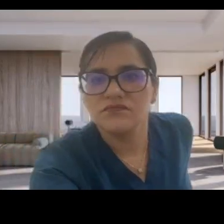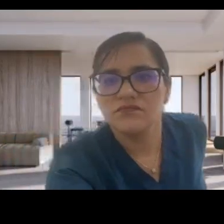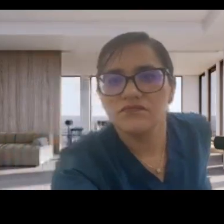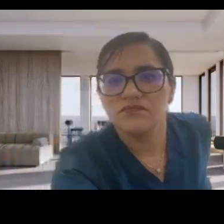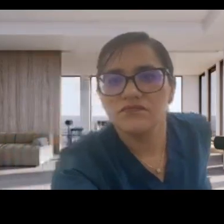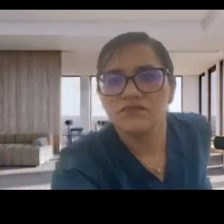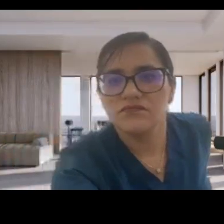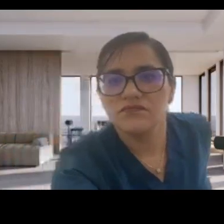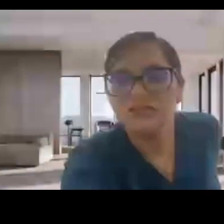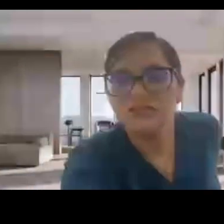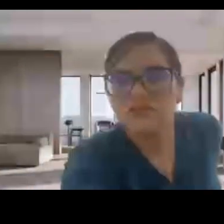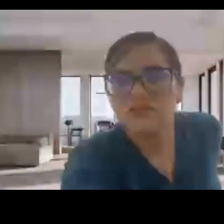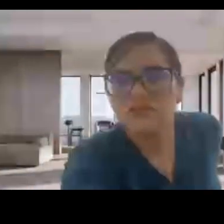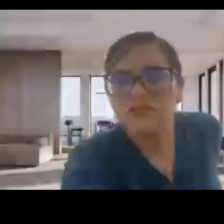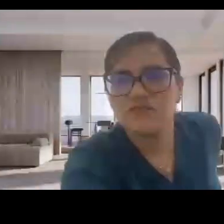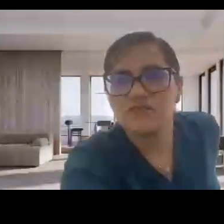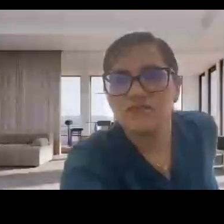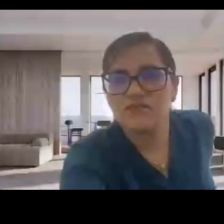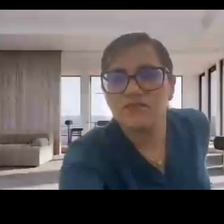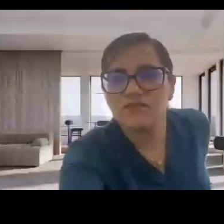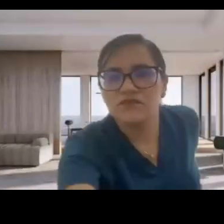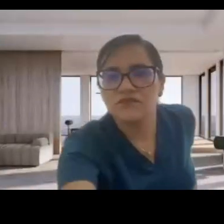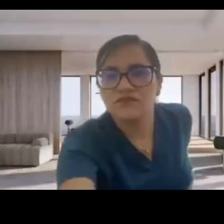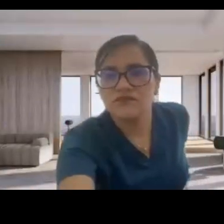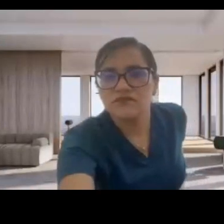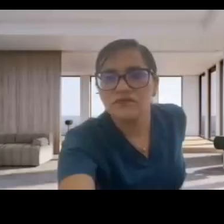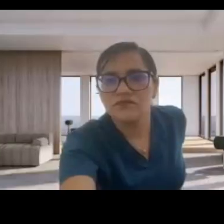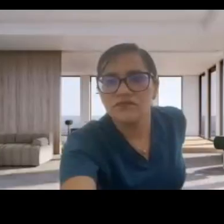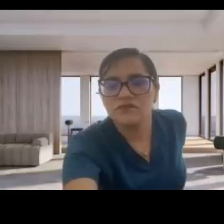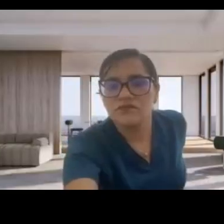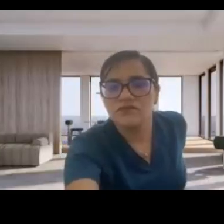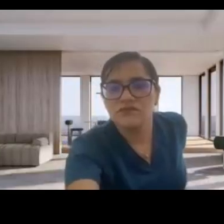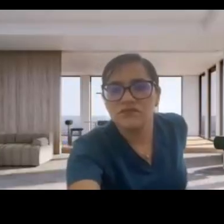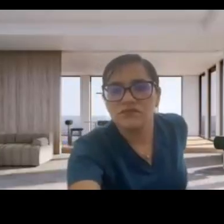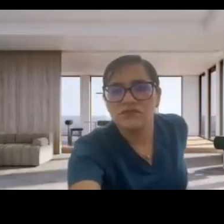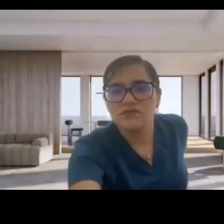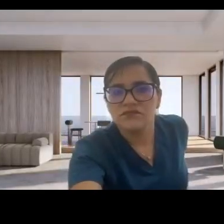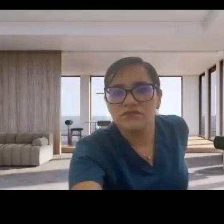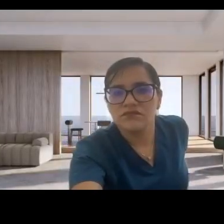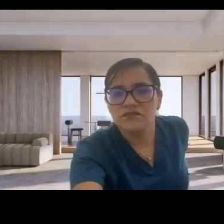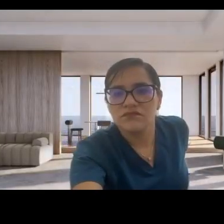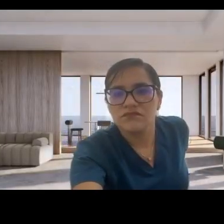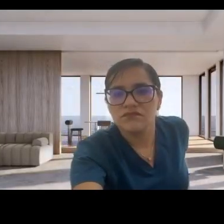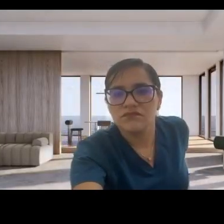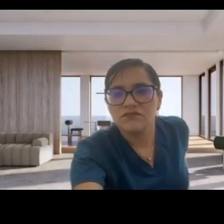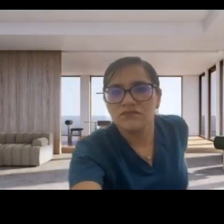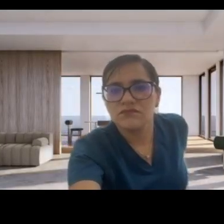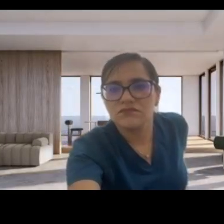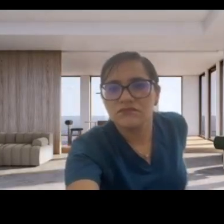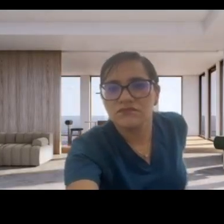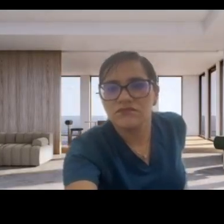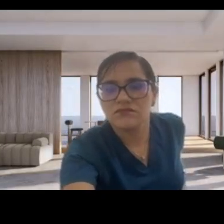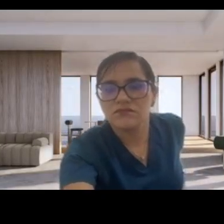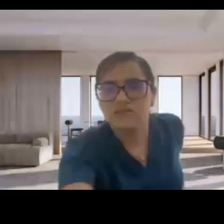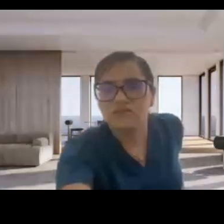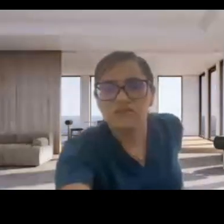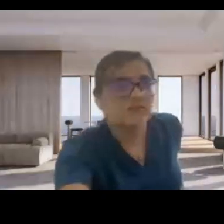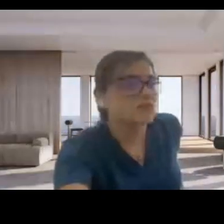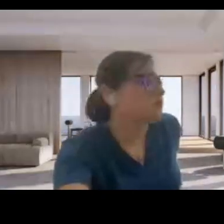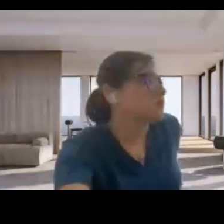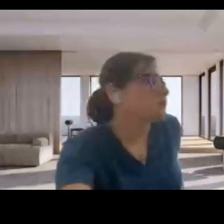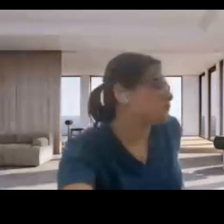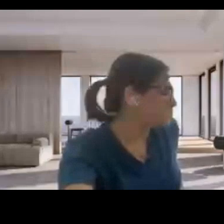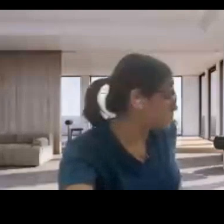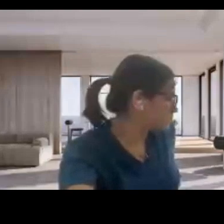gracias. Aquí hay una pregunta bien interesante, la doctora Adriana. Dice, ¿cómo sugieres que el área médica corrobore